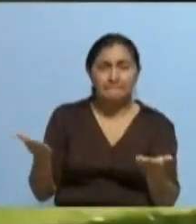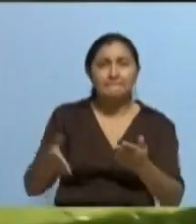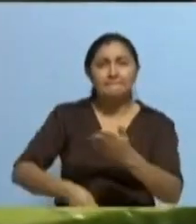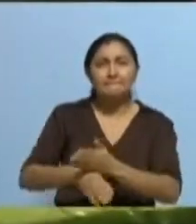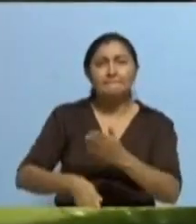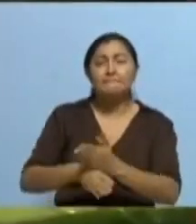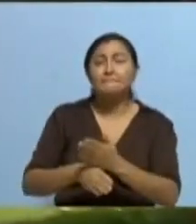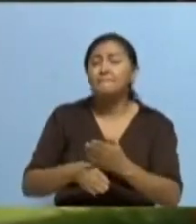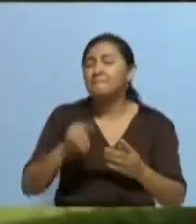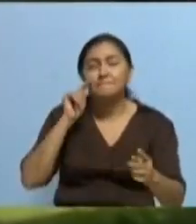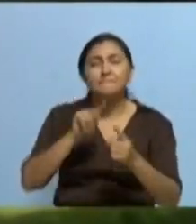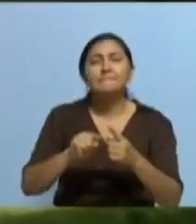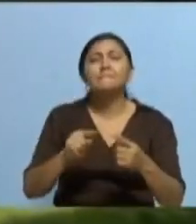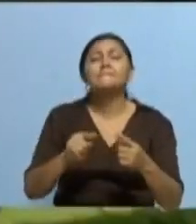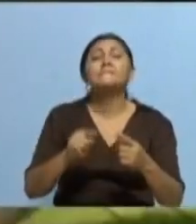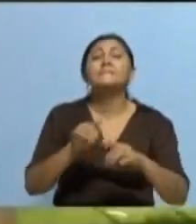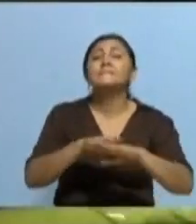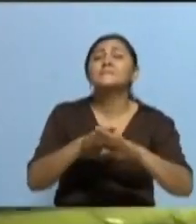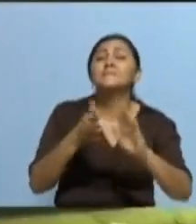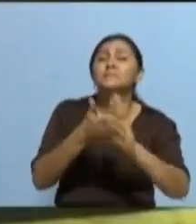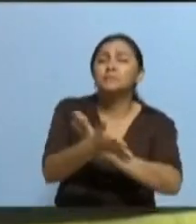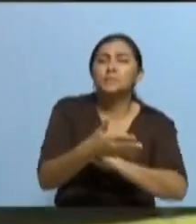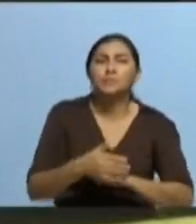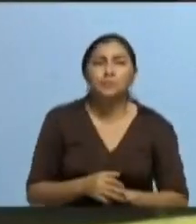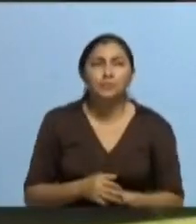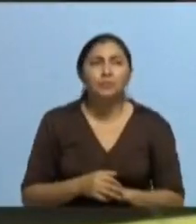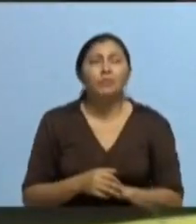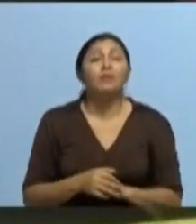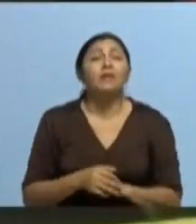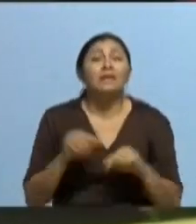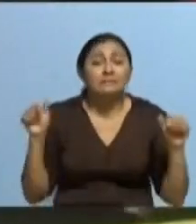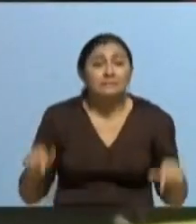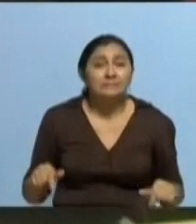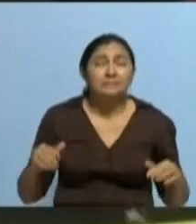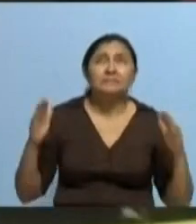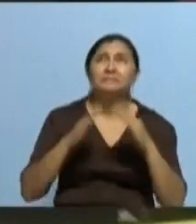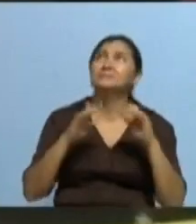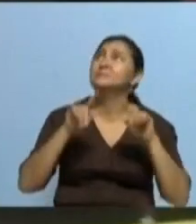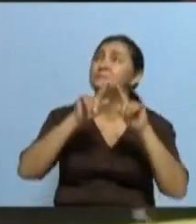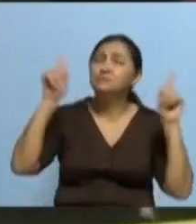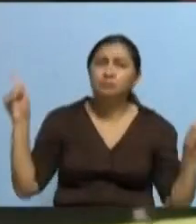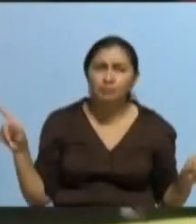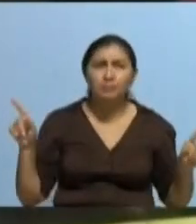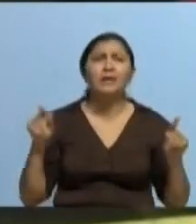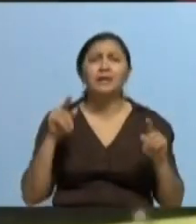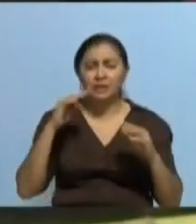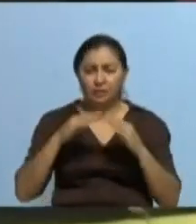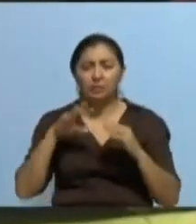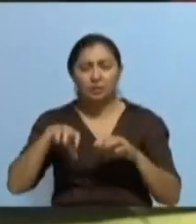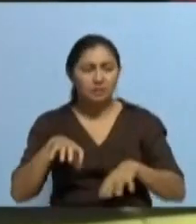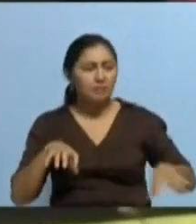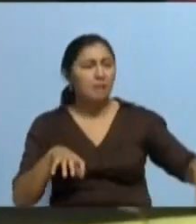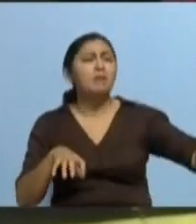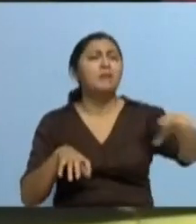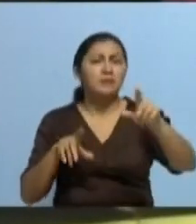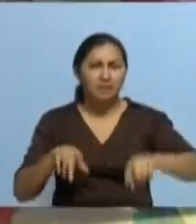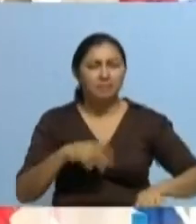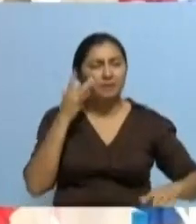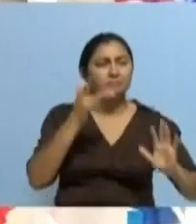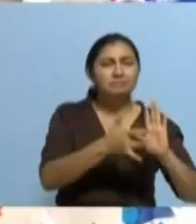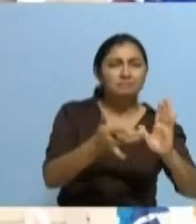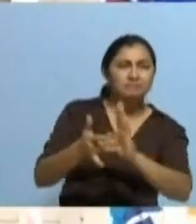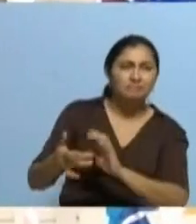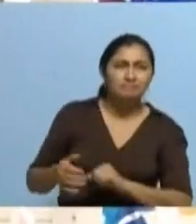vivo y en directo para todos ustedes. Les quiero contar que esta es una de las casas que están participando y aquí te mostramos más.